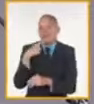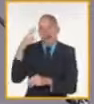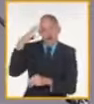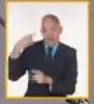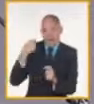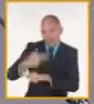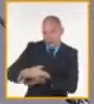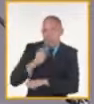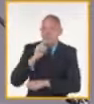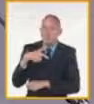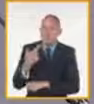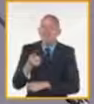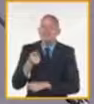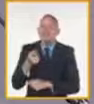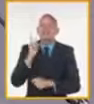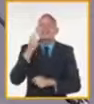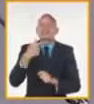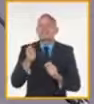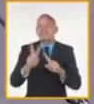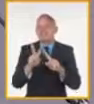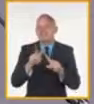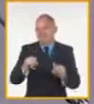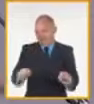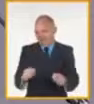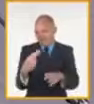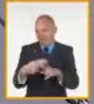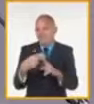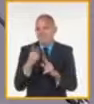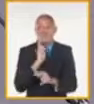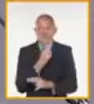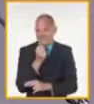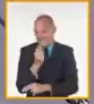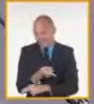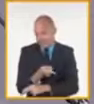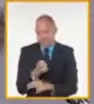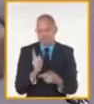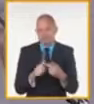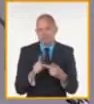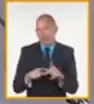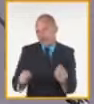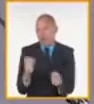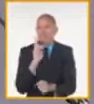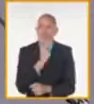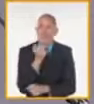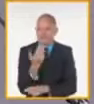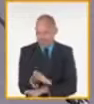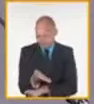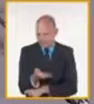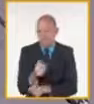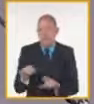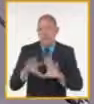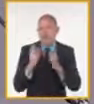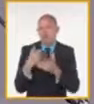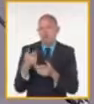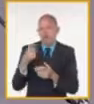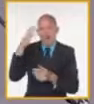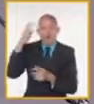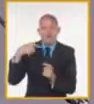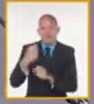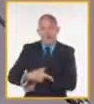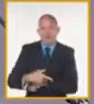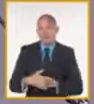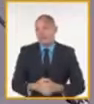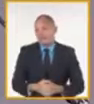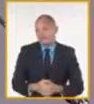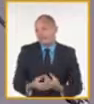se creó exo millones de dólares que se otorgan de manera pública y que otorga el congreso estadounidense que